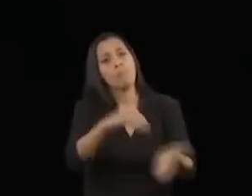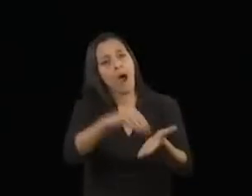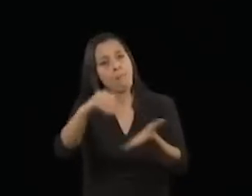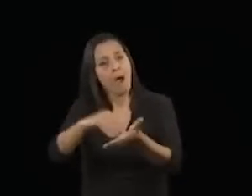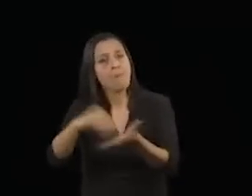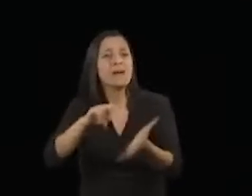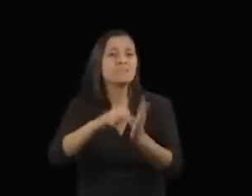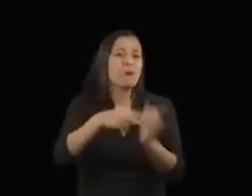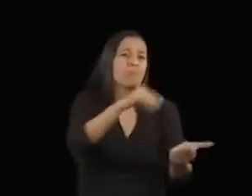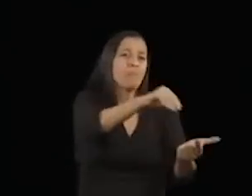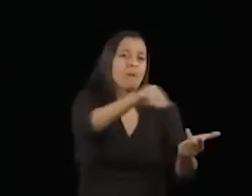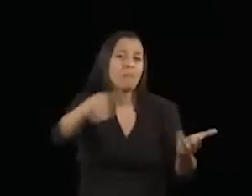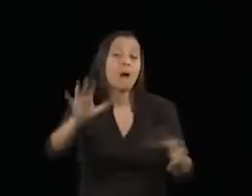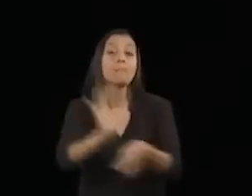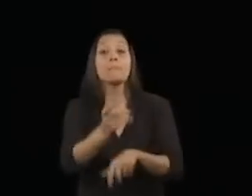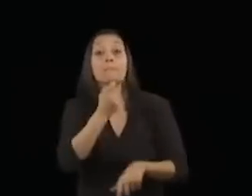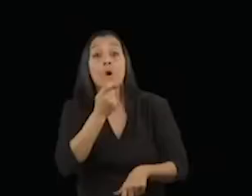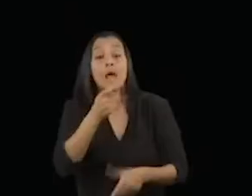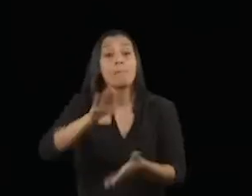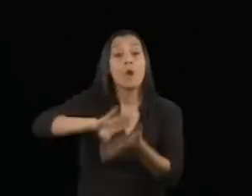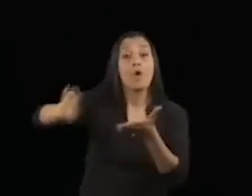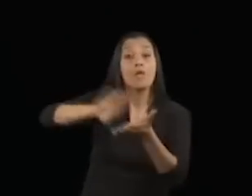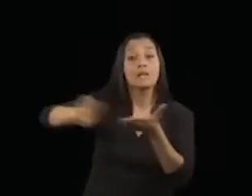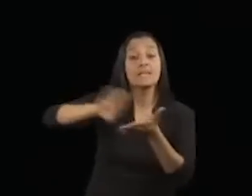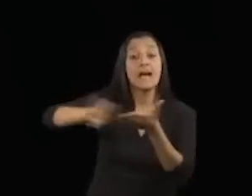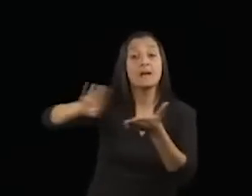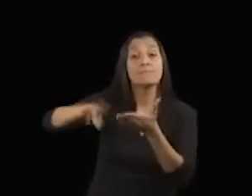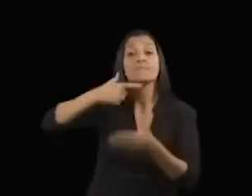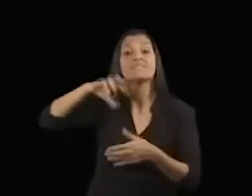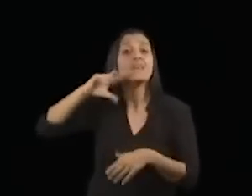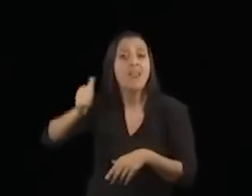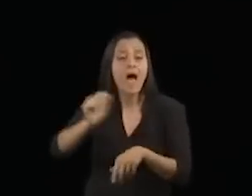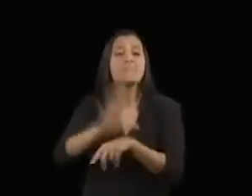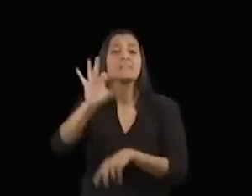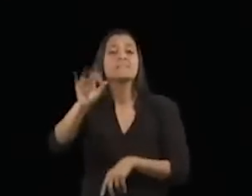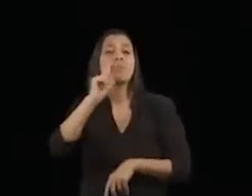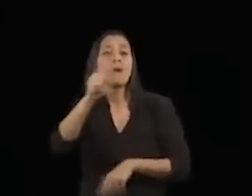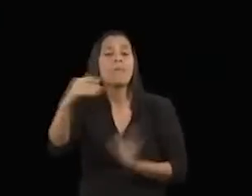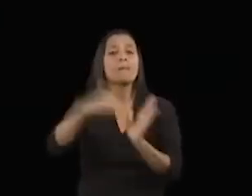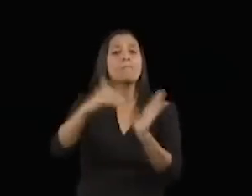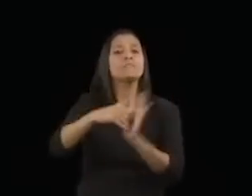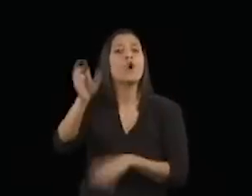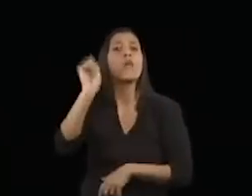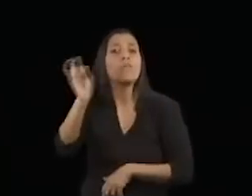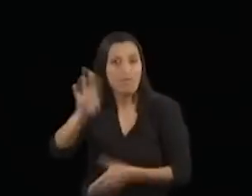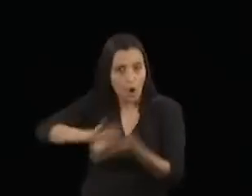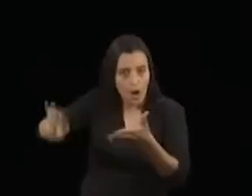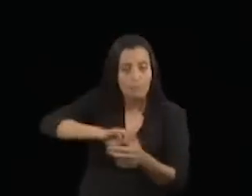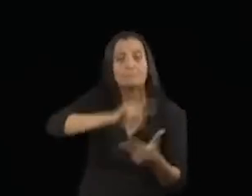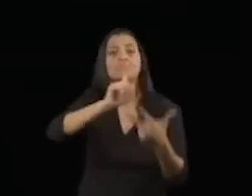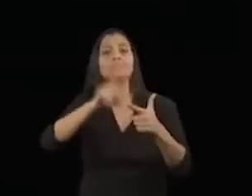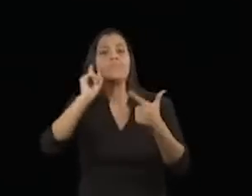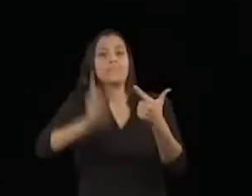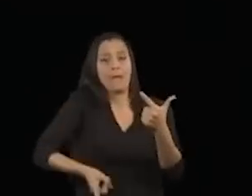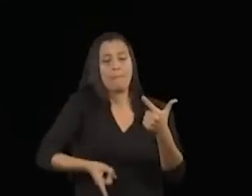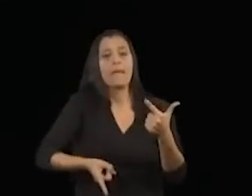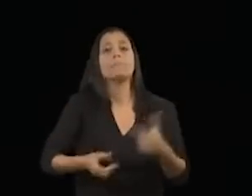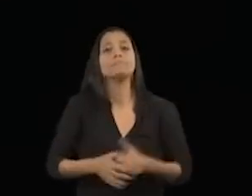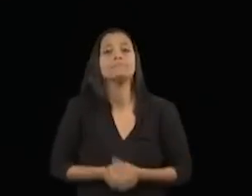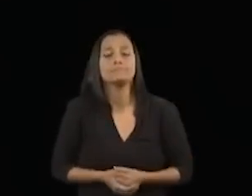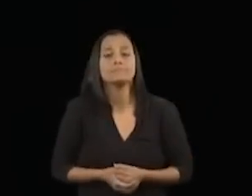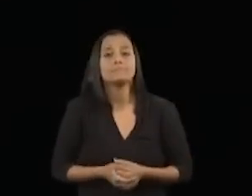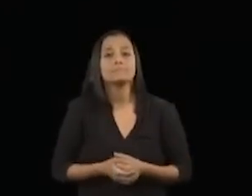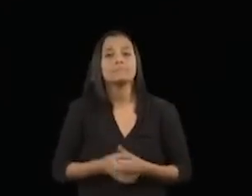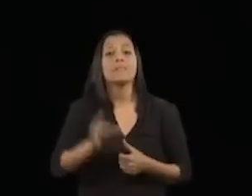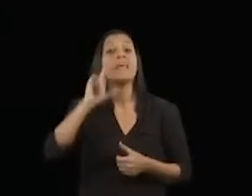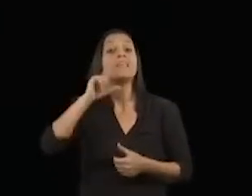otros problemas como la deuda de la CIRA, digamos que eran 50.000 millones de dólares, teníamos el problema de los dividendos